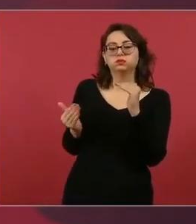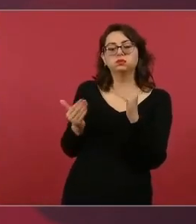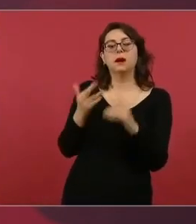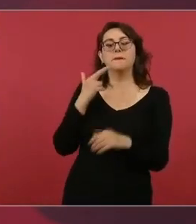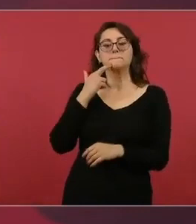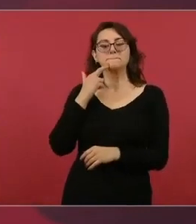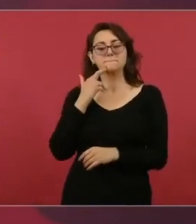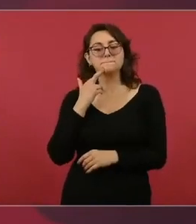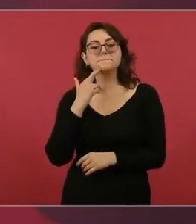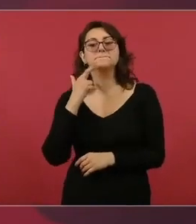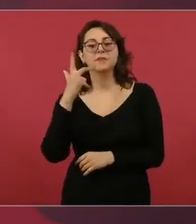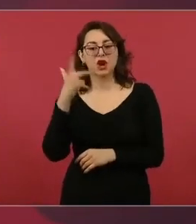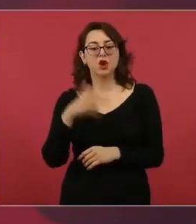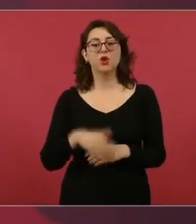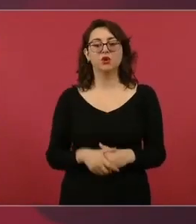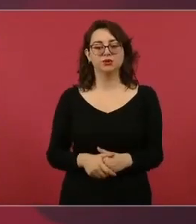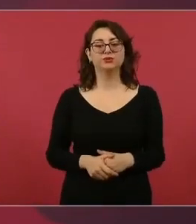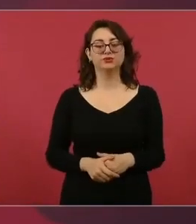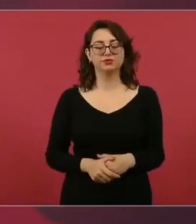Y no quiere decir